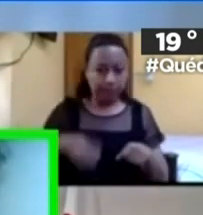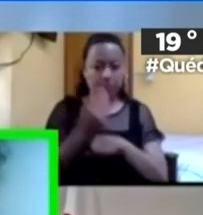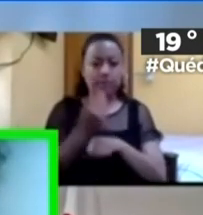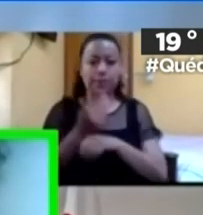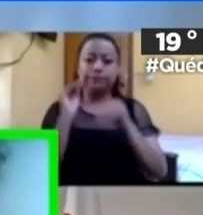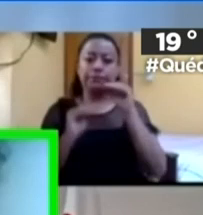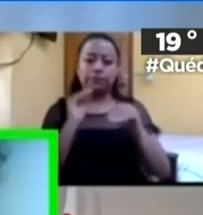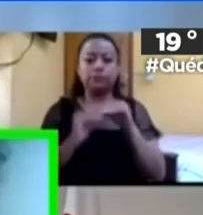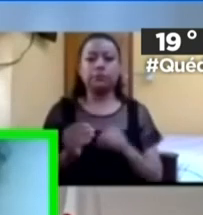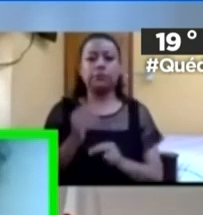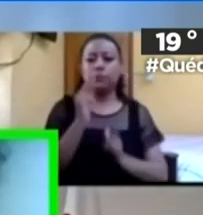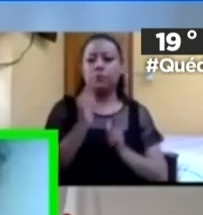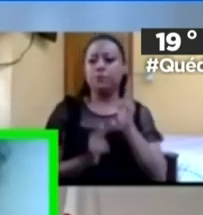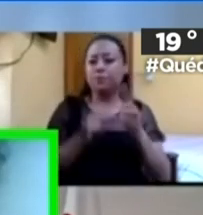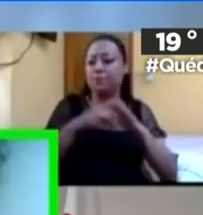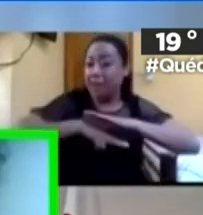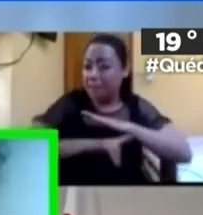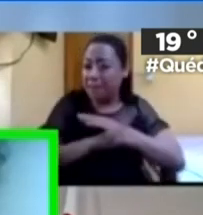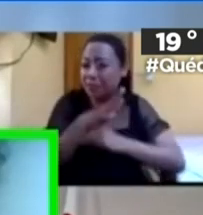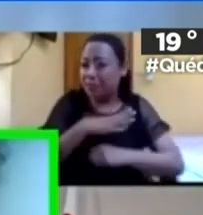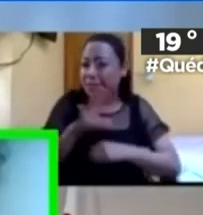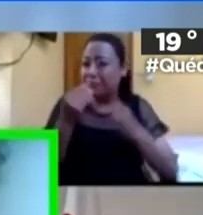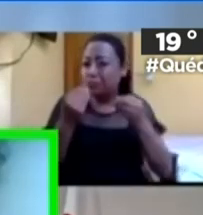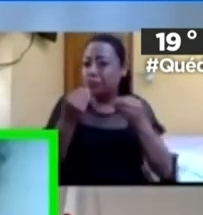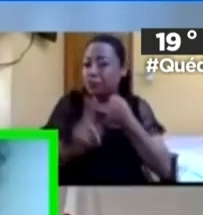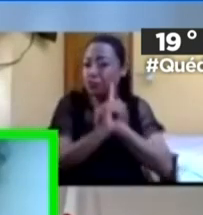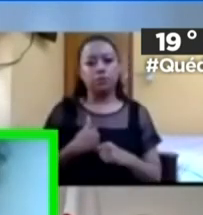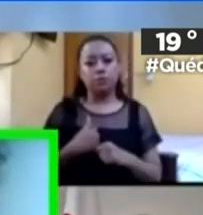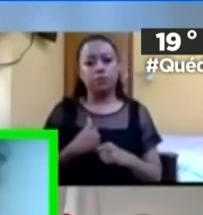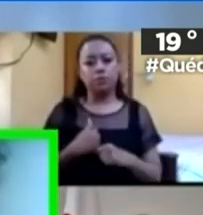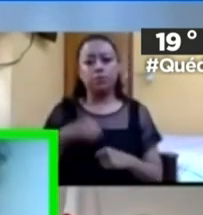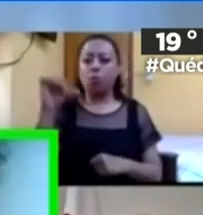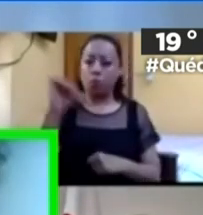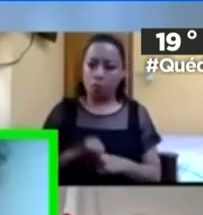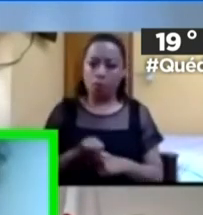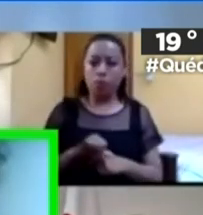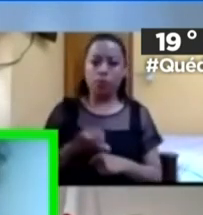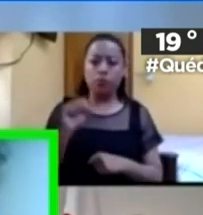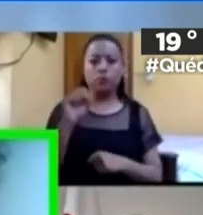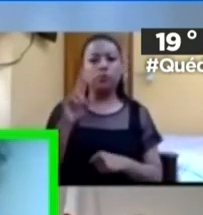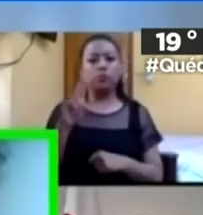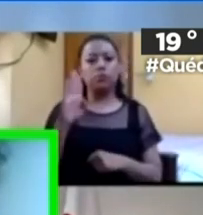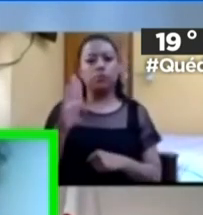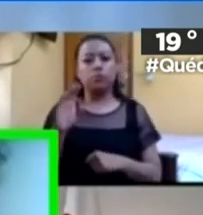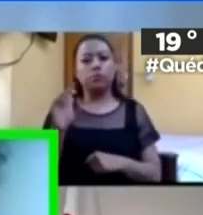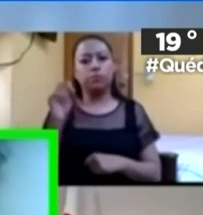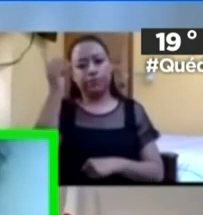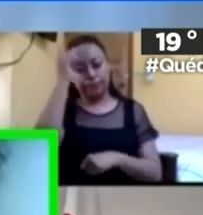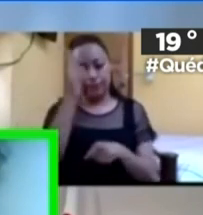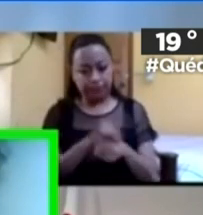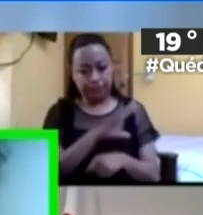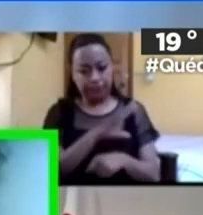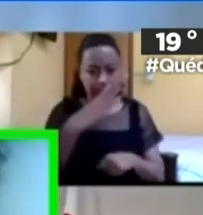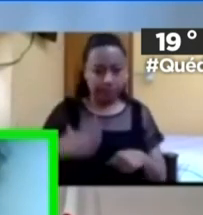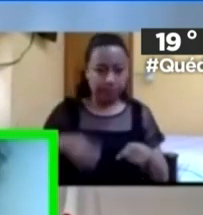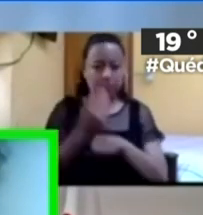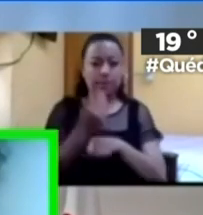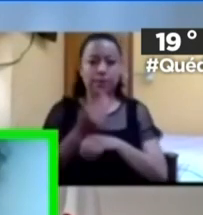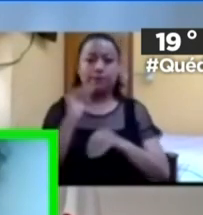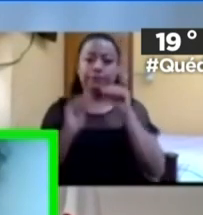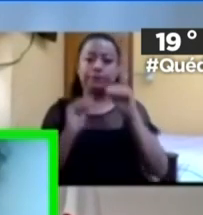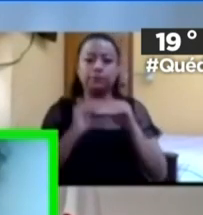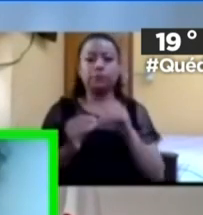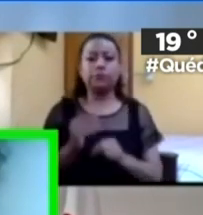que decidí durante este año tomar esa posición doble. O sea, el Metro tiene tantos problemas que